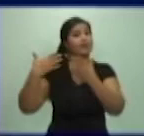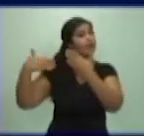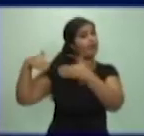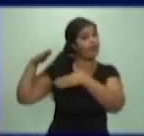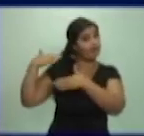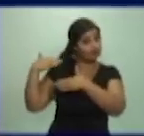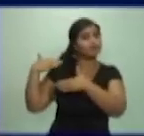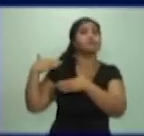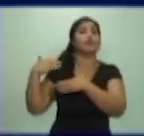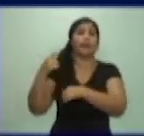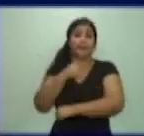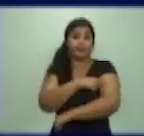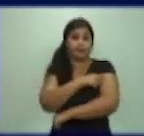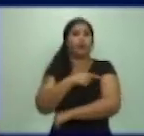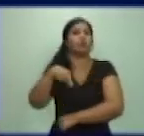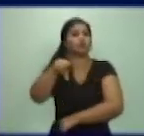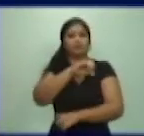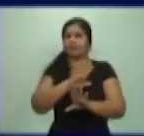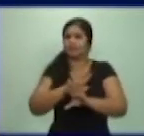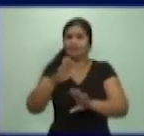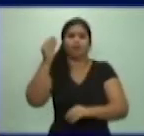nivel educativo primaria.